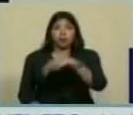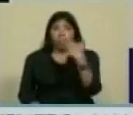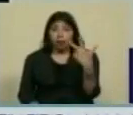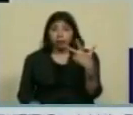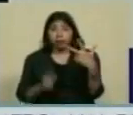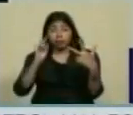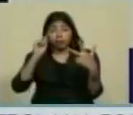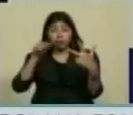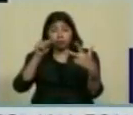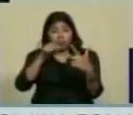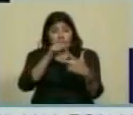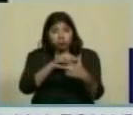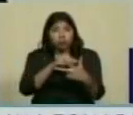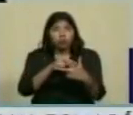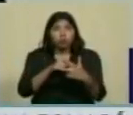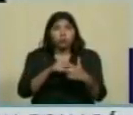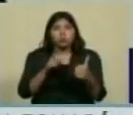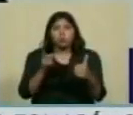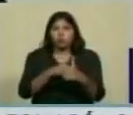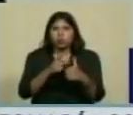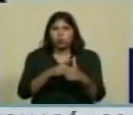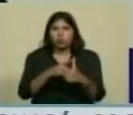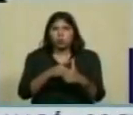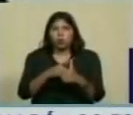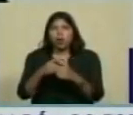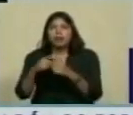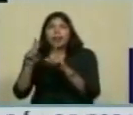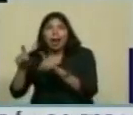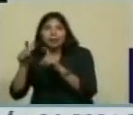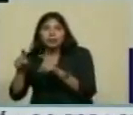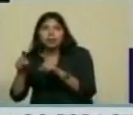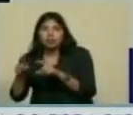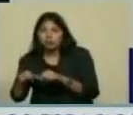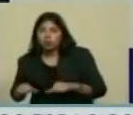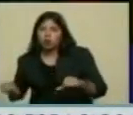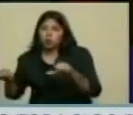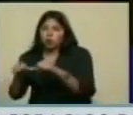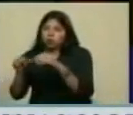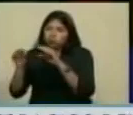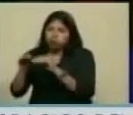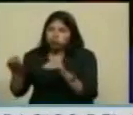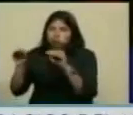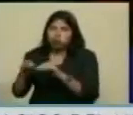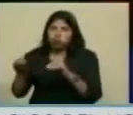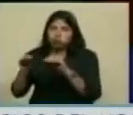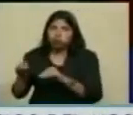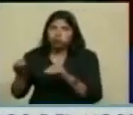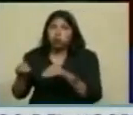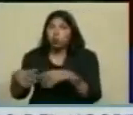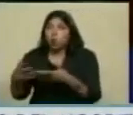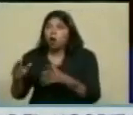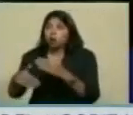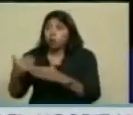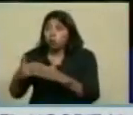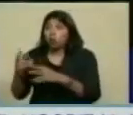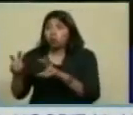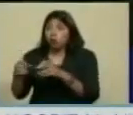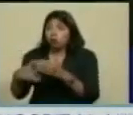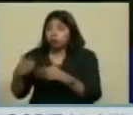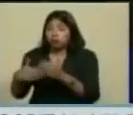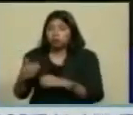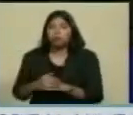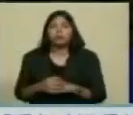importantes. Uno, clases magistrales, donde vamos a poder conocer todos los avances que tenemos. El otro, las ruedas de negocio, donde vamos a